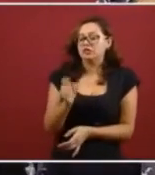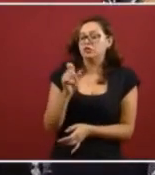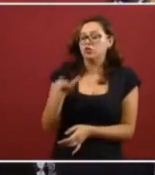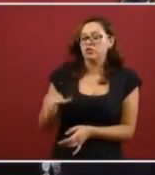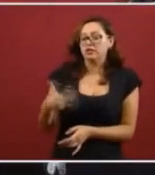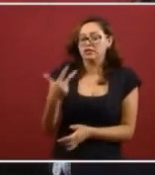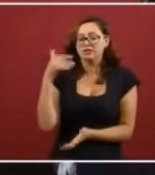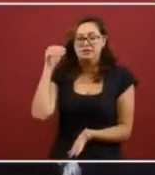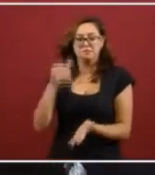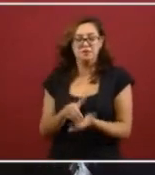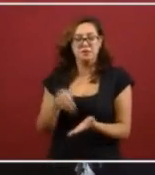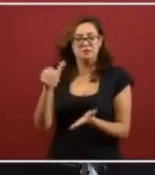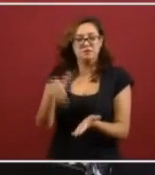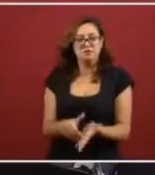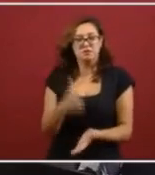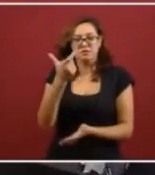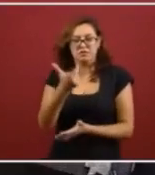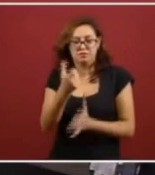de pesos. We've saved